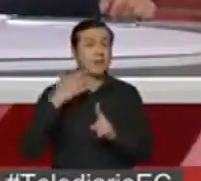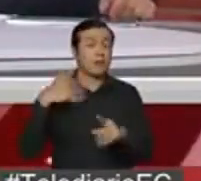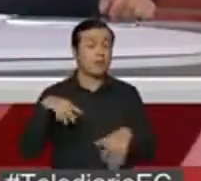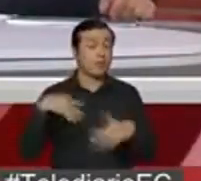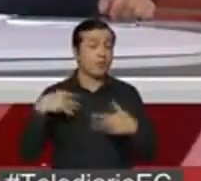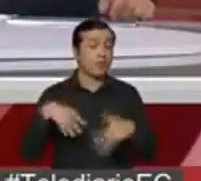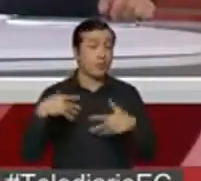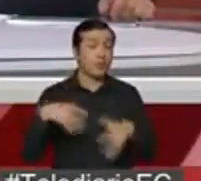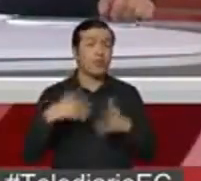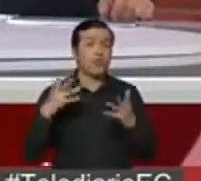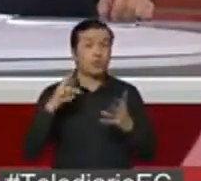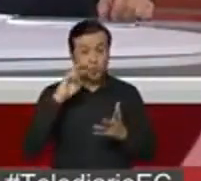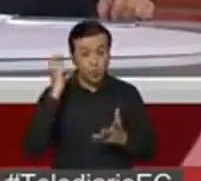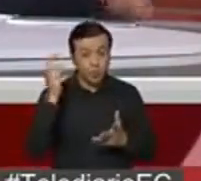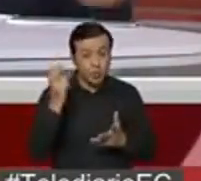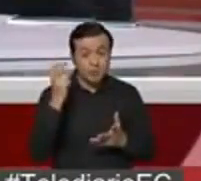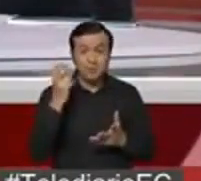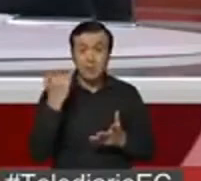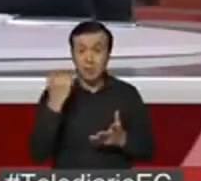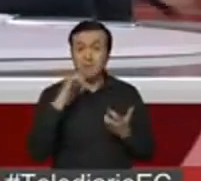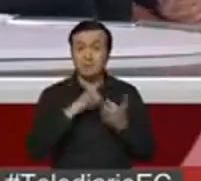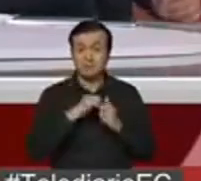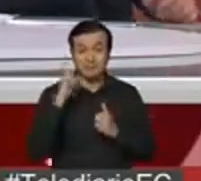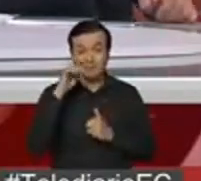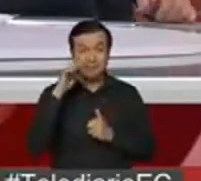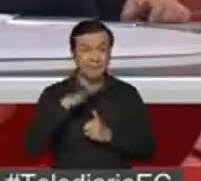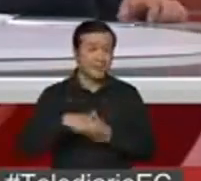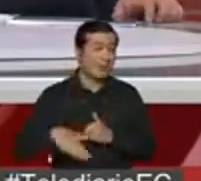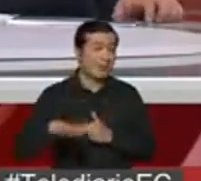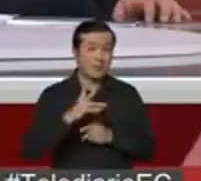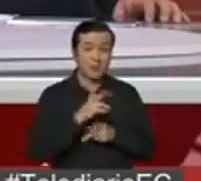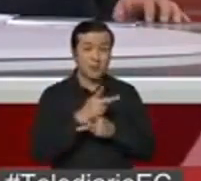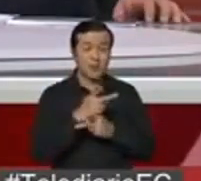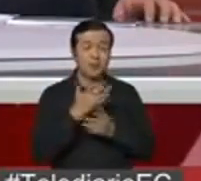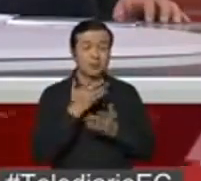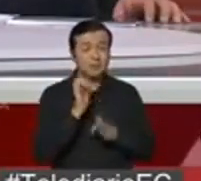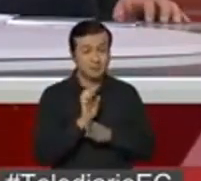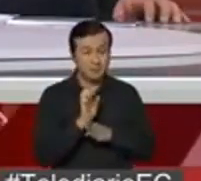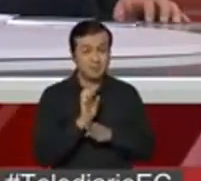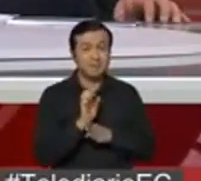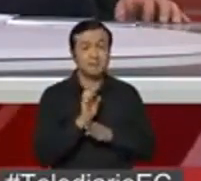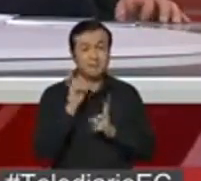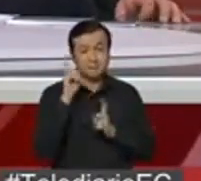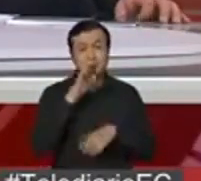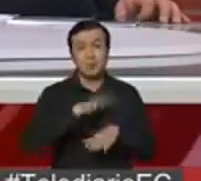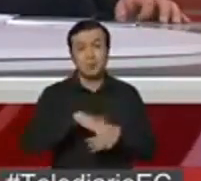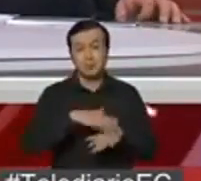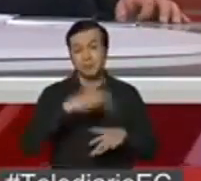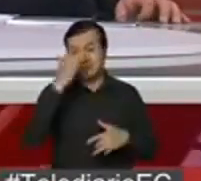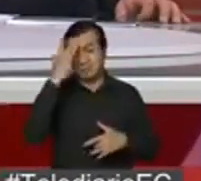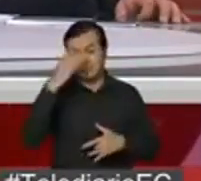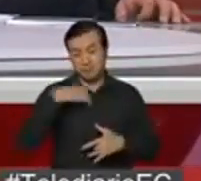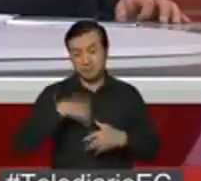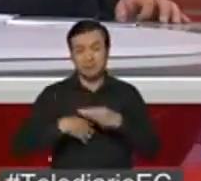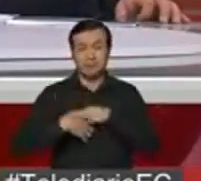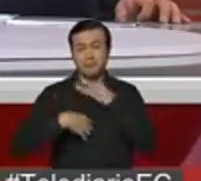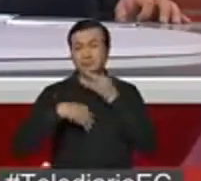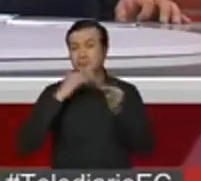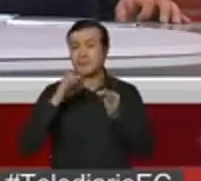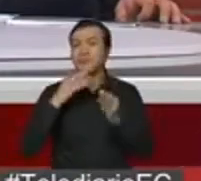ha recibido el sector turístico, aéreo y de forma general todos los sectores productivos del país por la presencia de esta pandemia. Gracias por la información